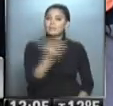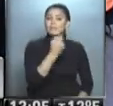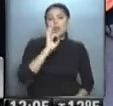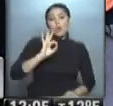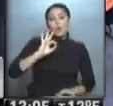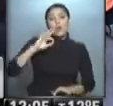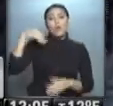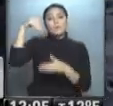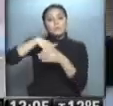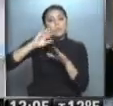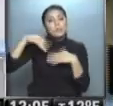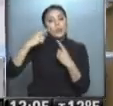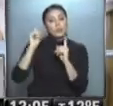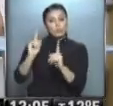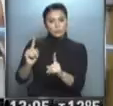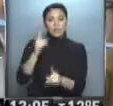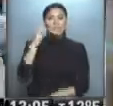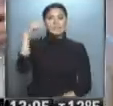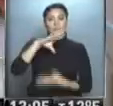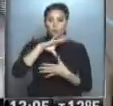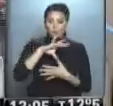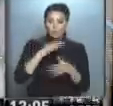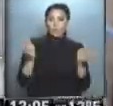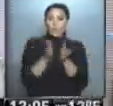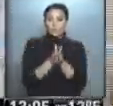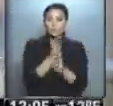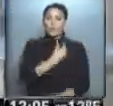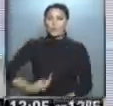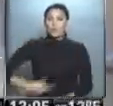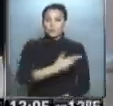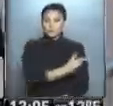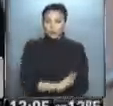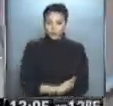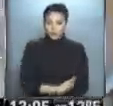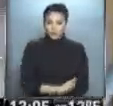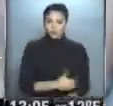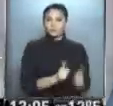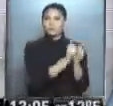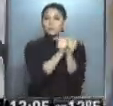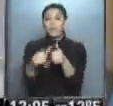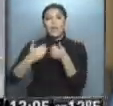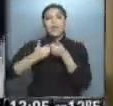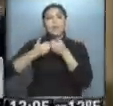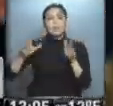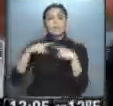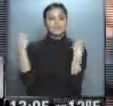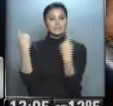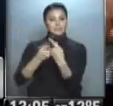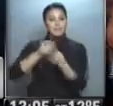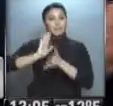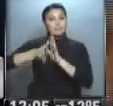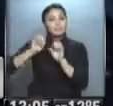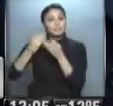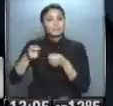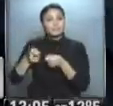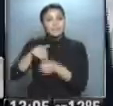reafirmar los votos recibidos. Martín Insaurralde acompañó al gobernador bonaerense Daniel Scioli a la inauguración de una sala de reanimación